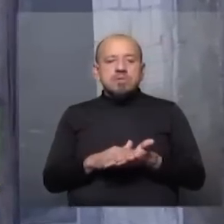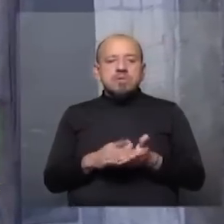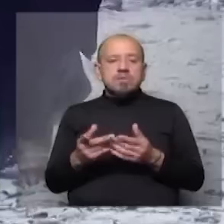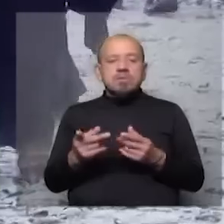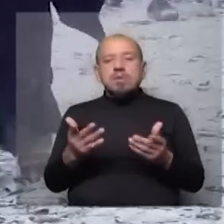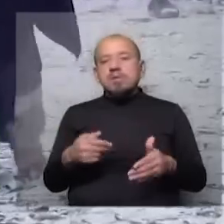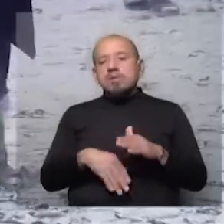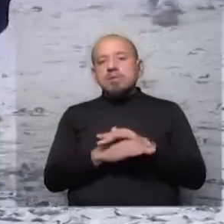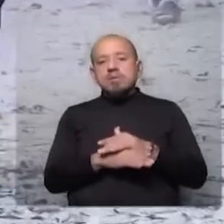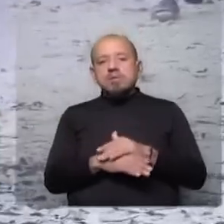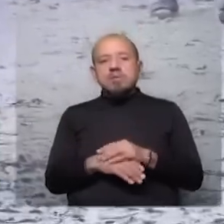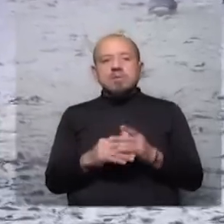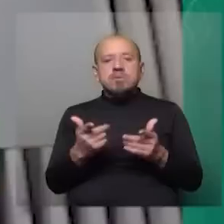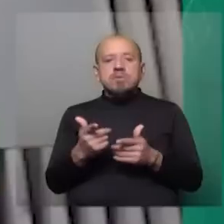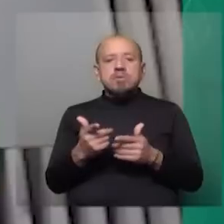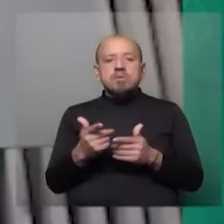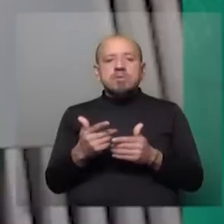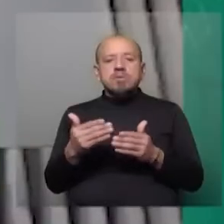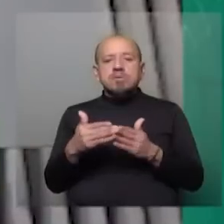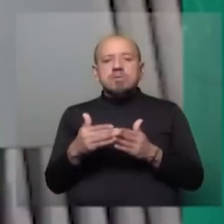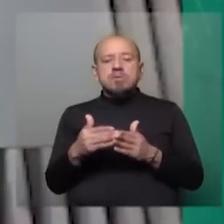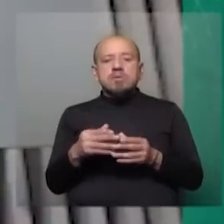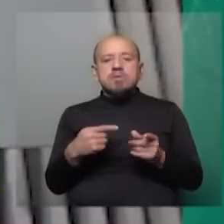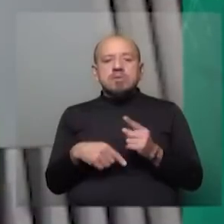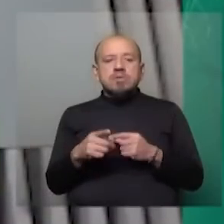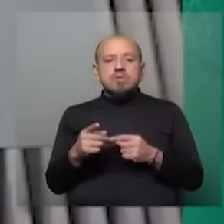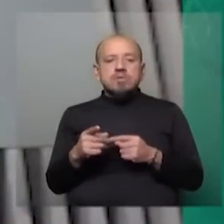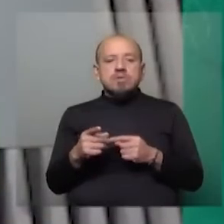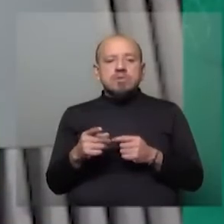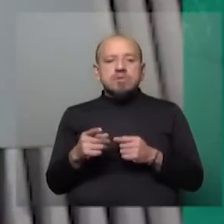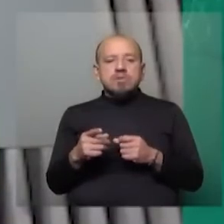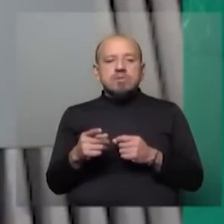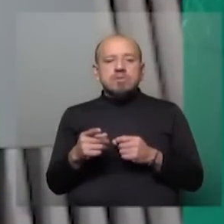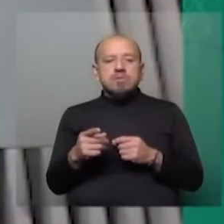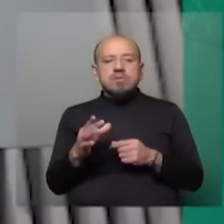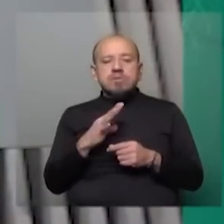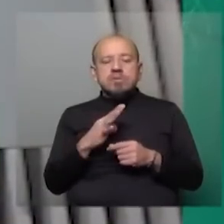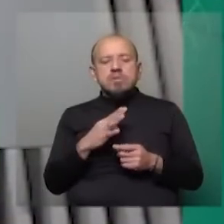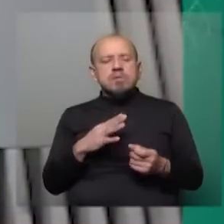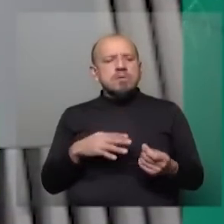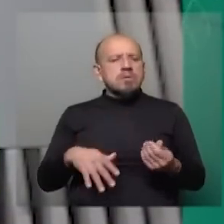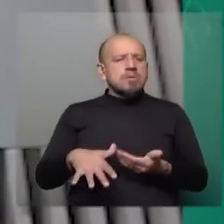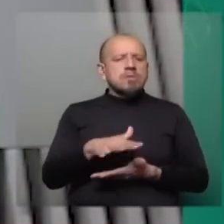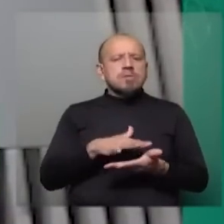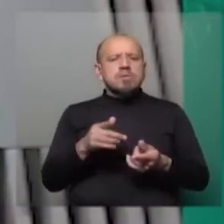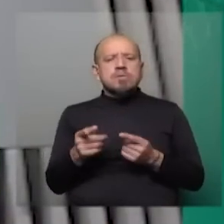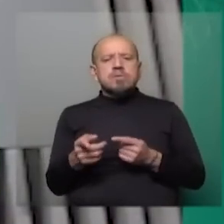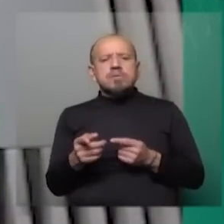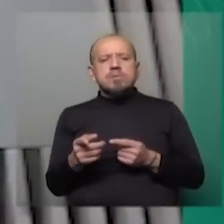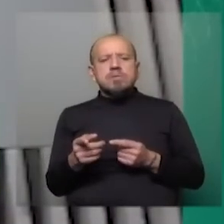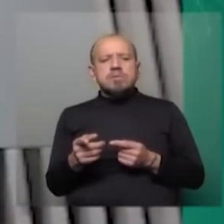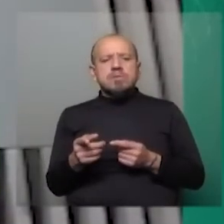la salida no hay salidas fronterizas entonces e hay una situación no